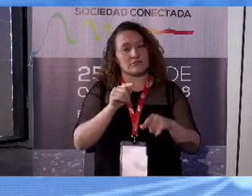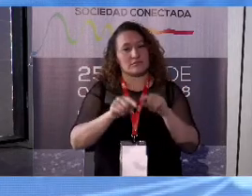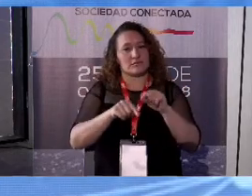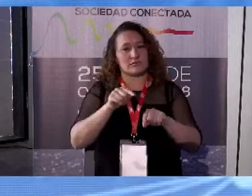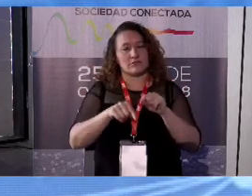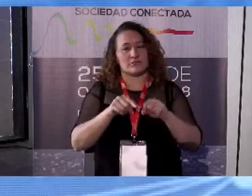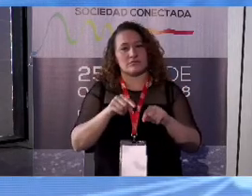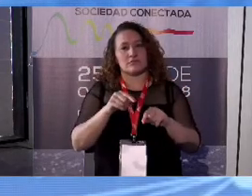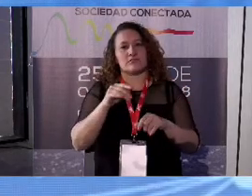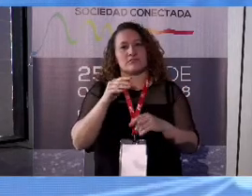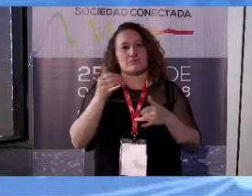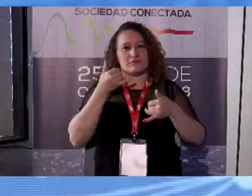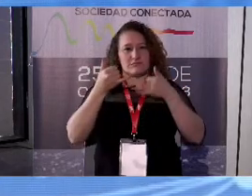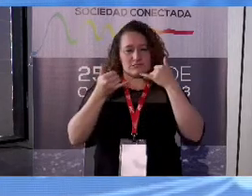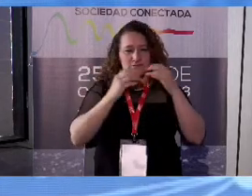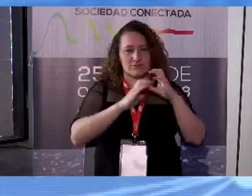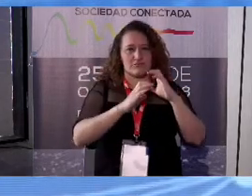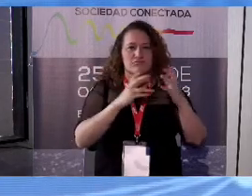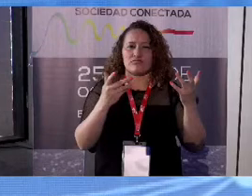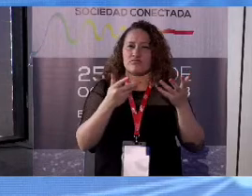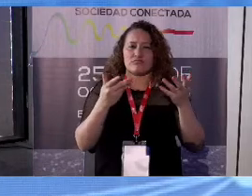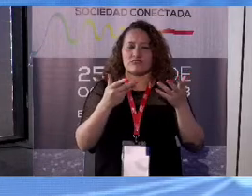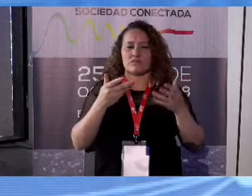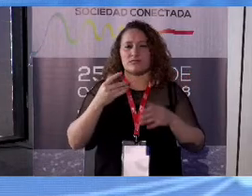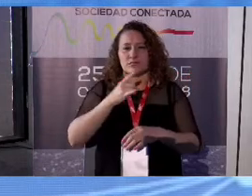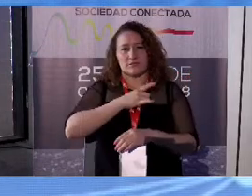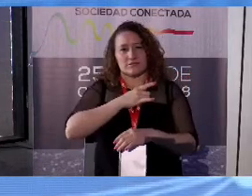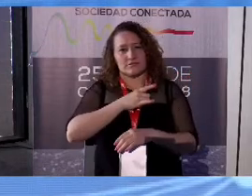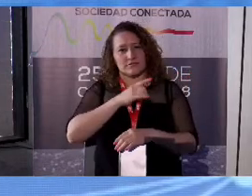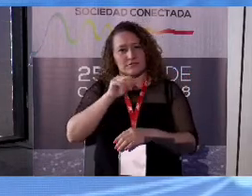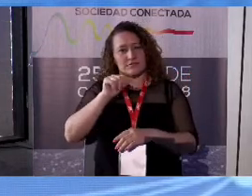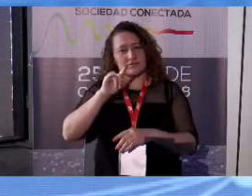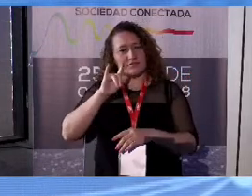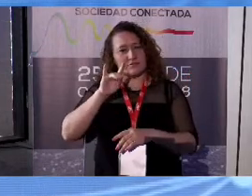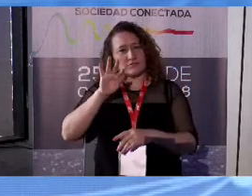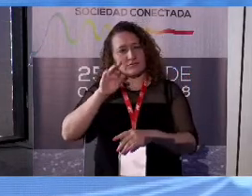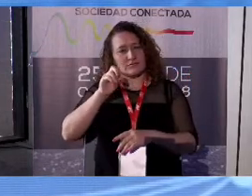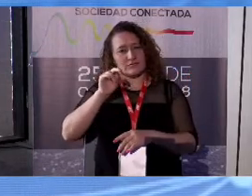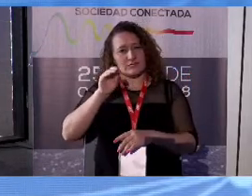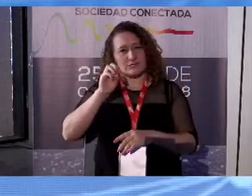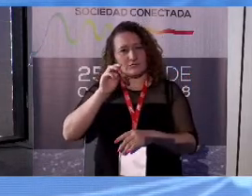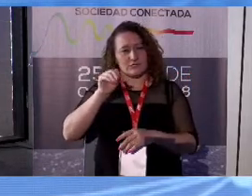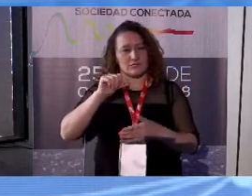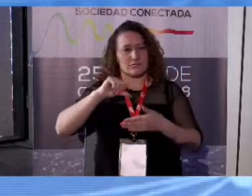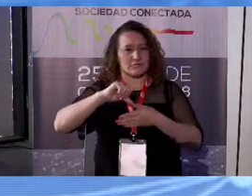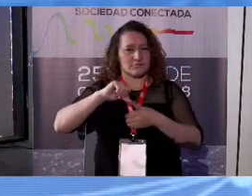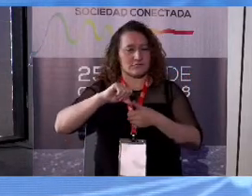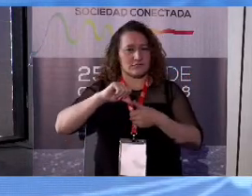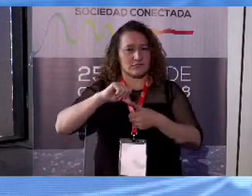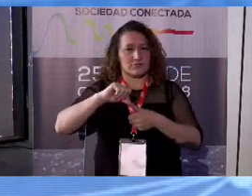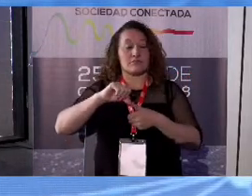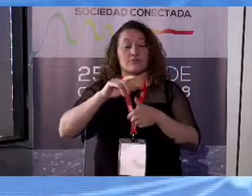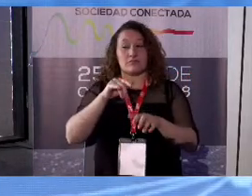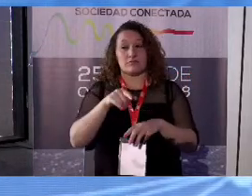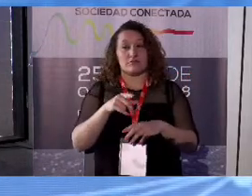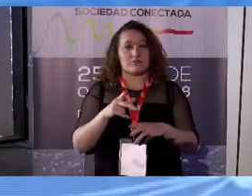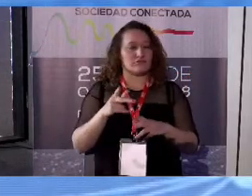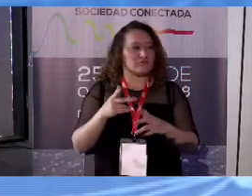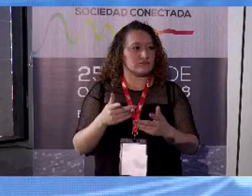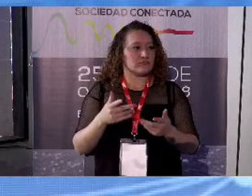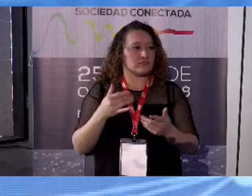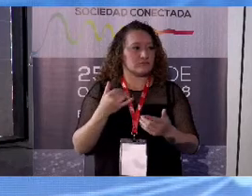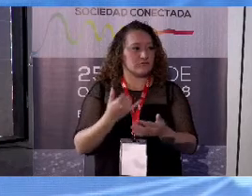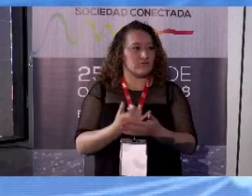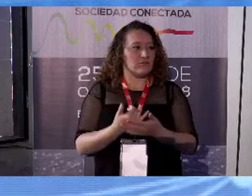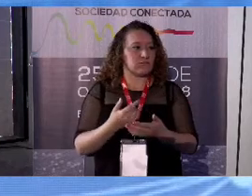la Universidad Autónoma de Centroamérica y tiene maestría en ingeniería de la Universidad de porlo un mba